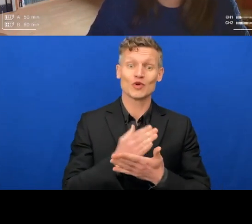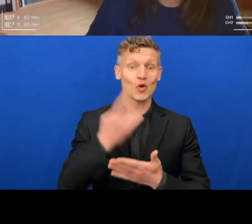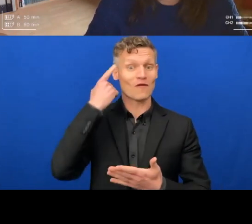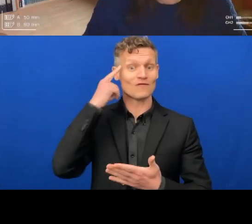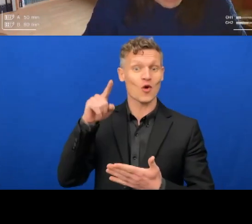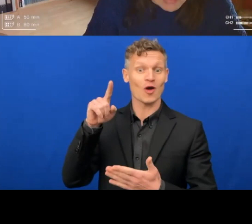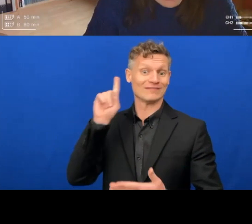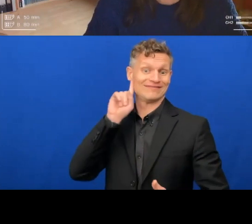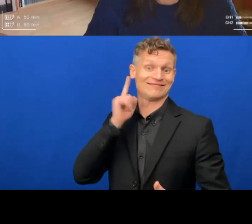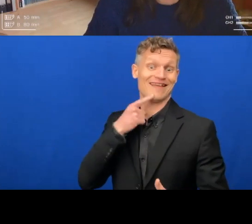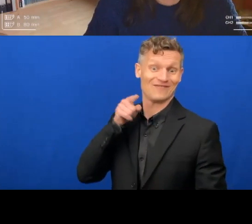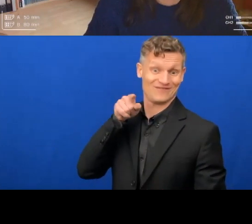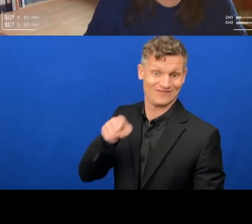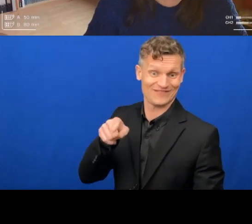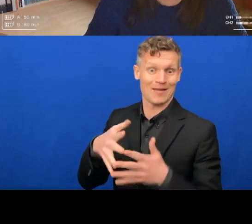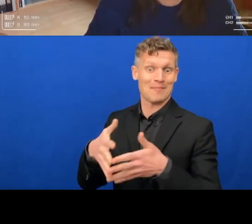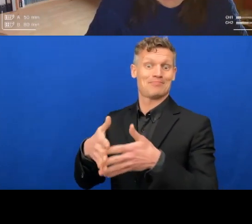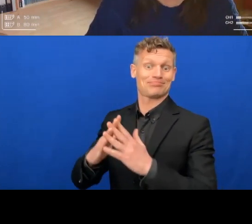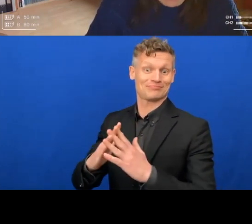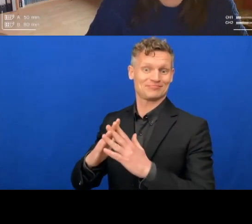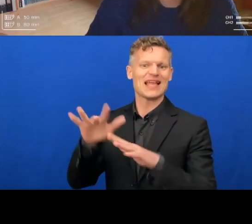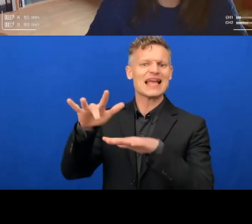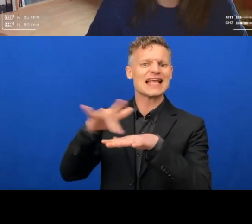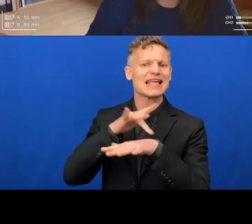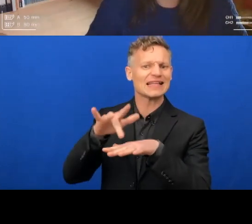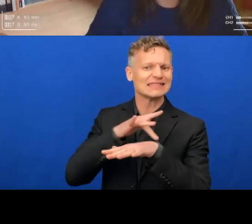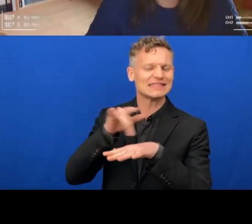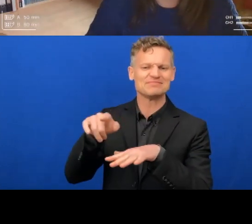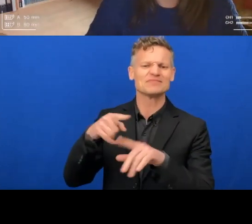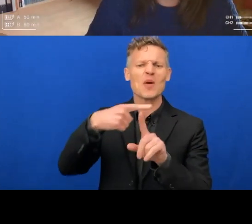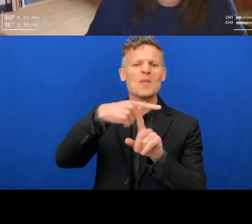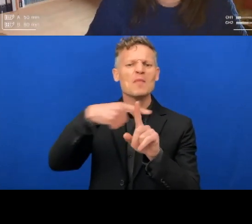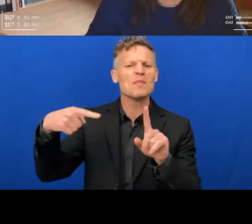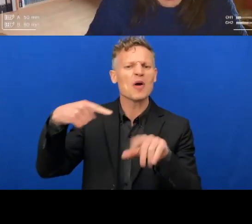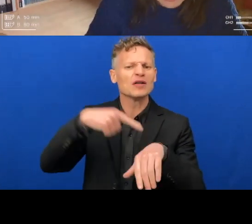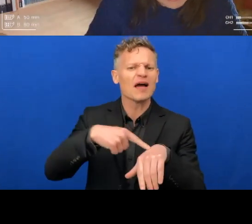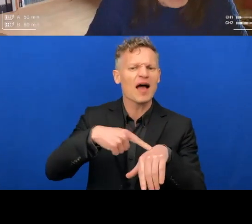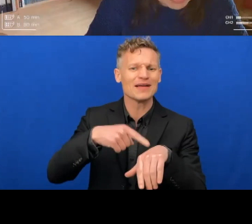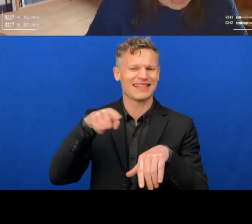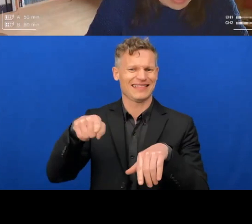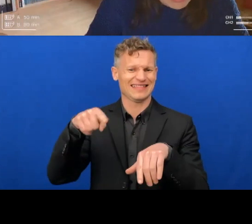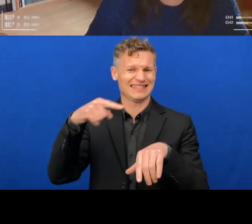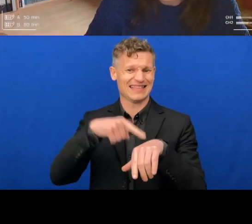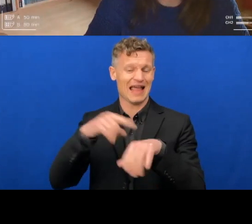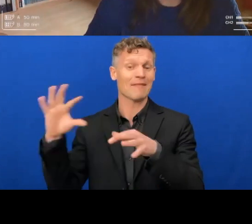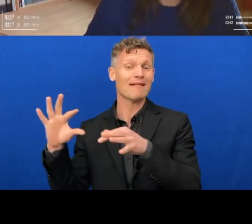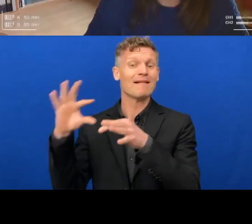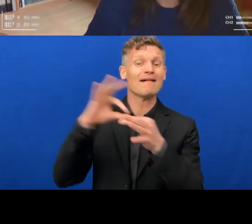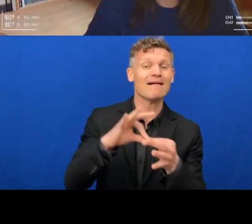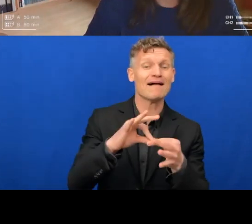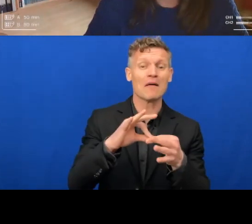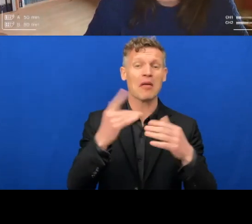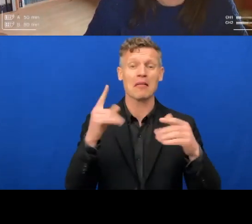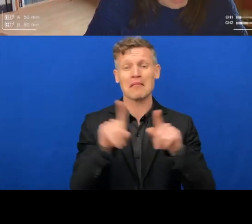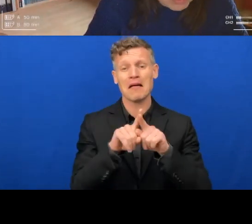programa de interpretación para intérpretes de sordos se estableció en Ghent. En aquel momento la educación era a